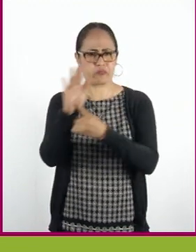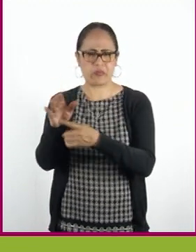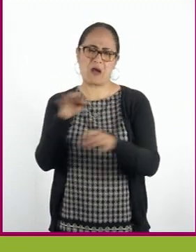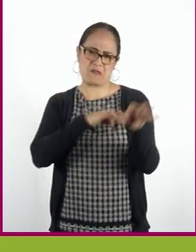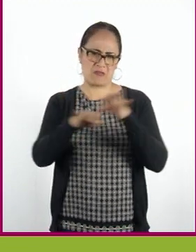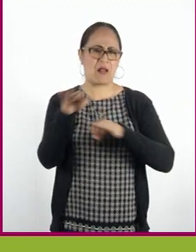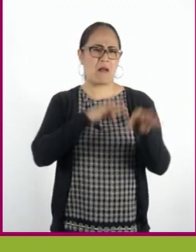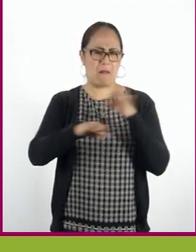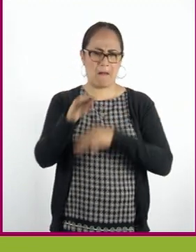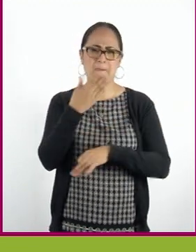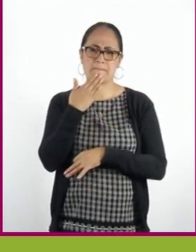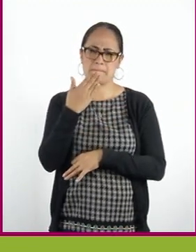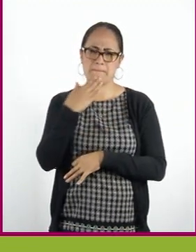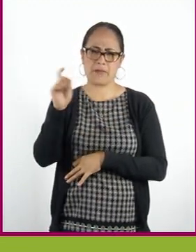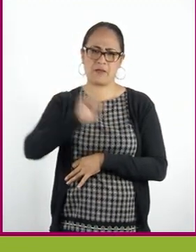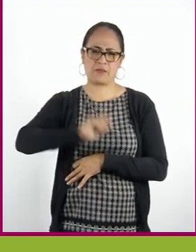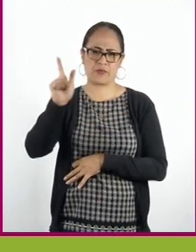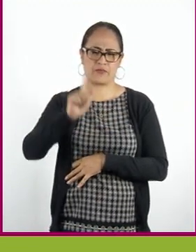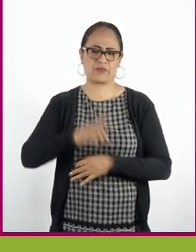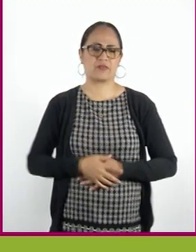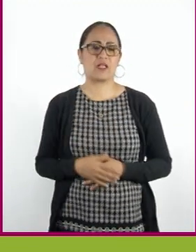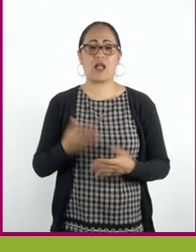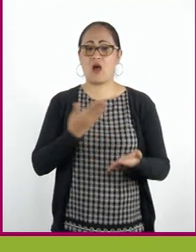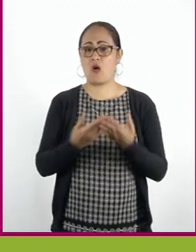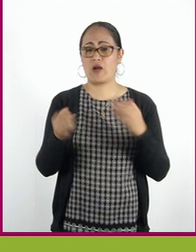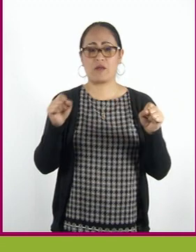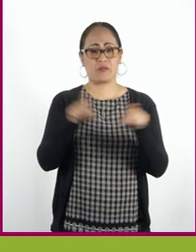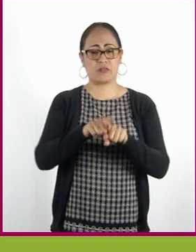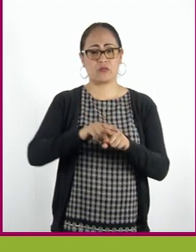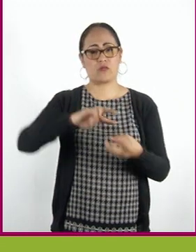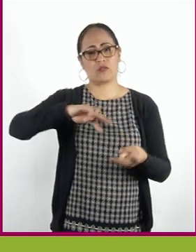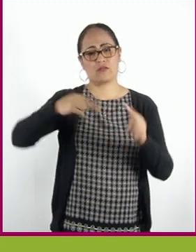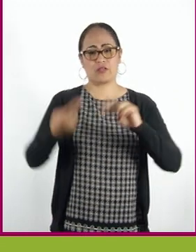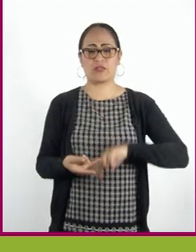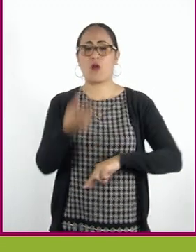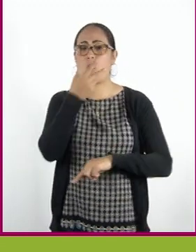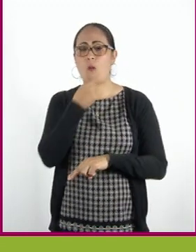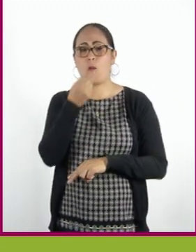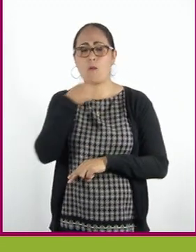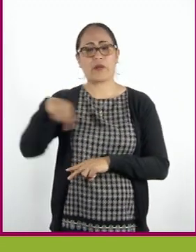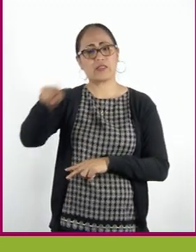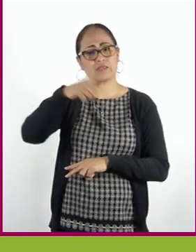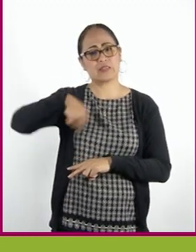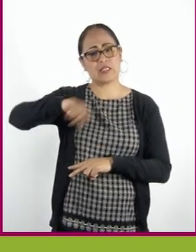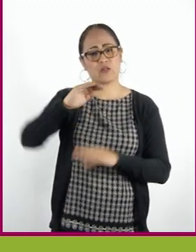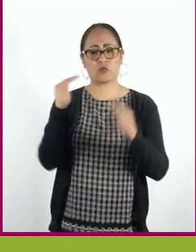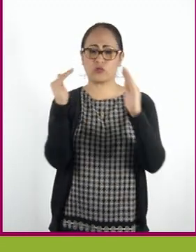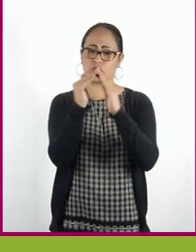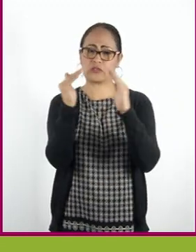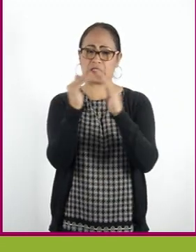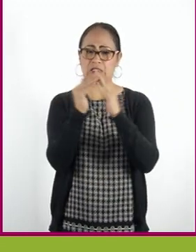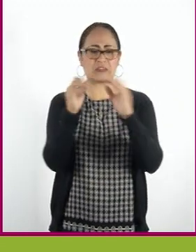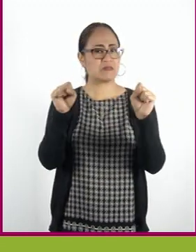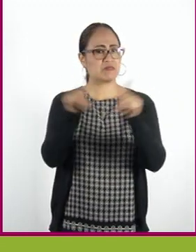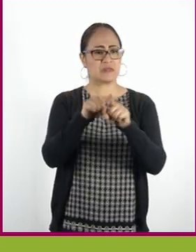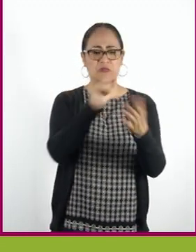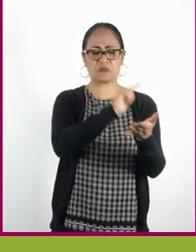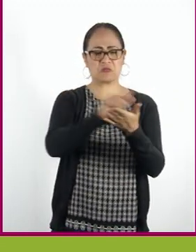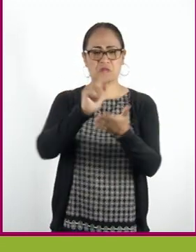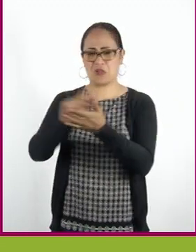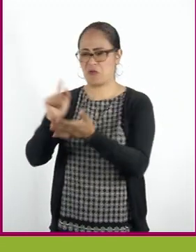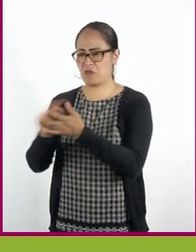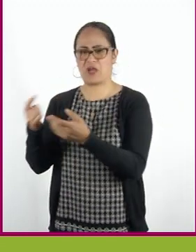profesionales. Asimismo, muchos hombres se están involucrando en la responsabilidad de compartir las tareas del